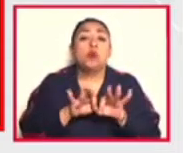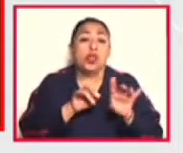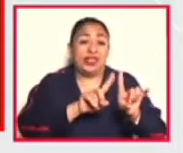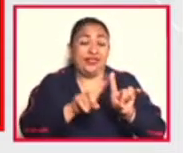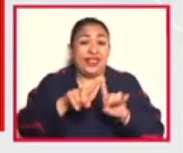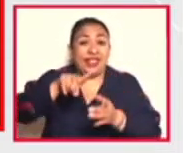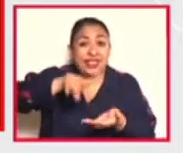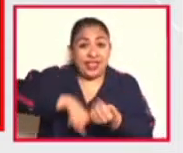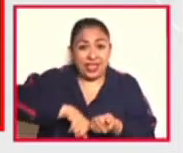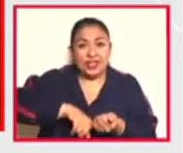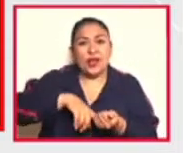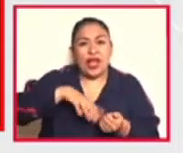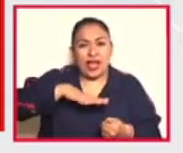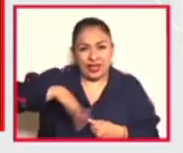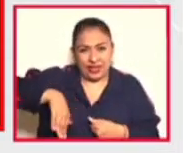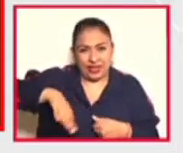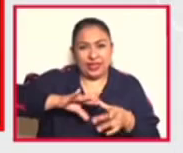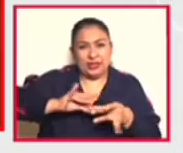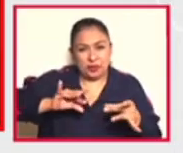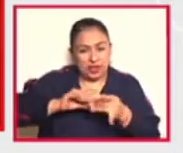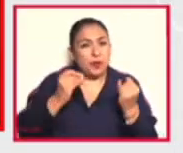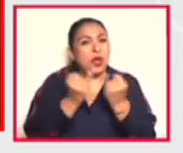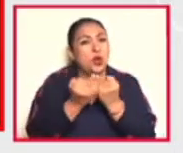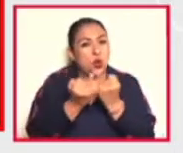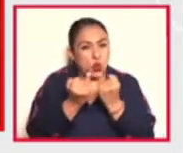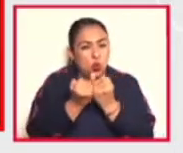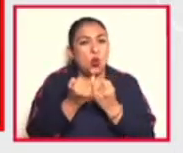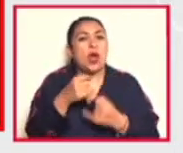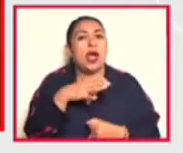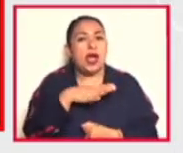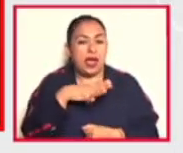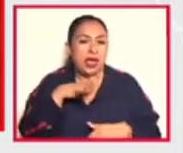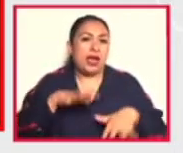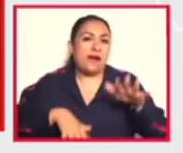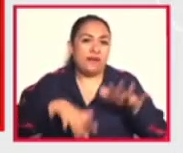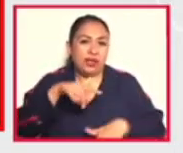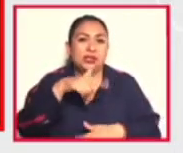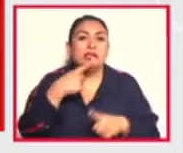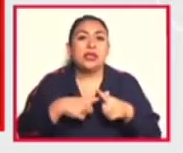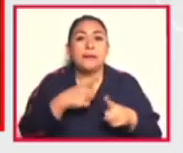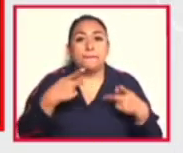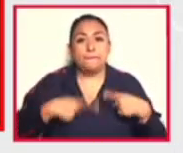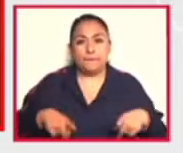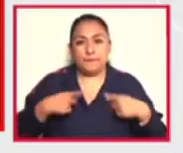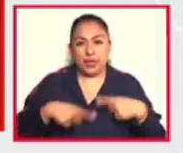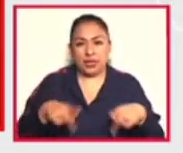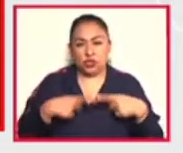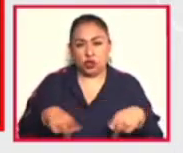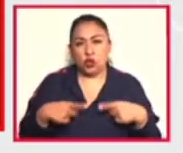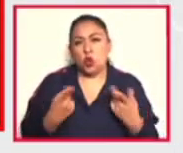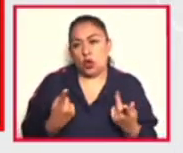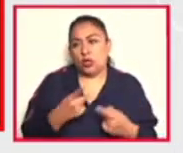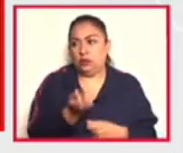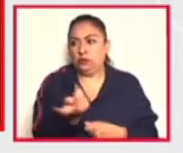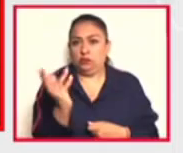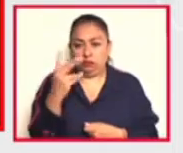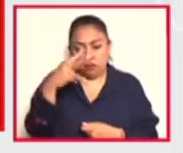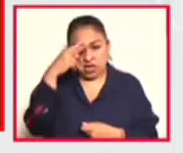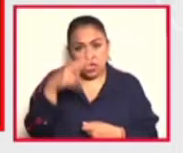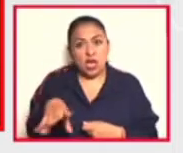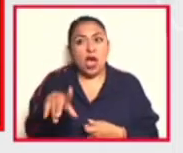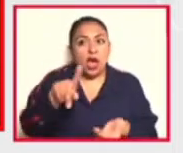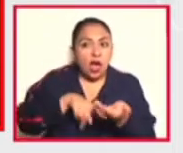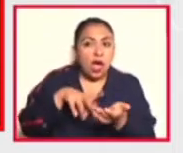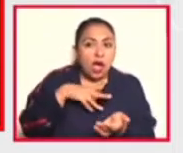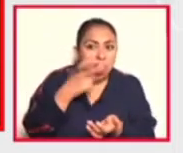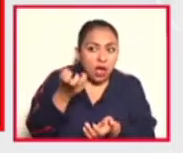había hablado. Esa diversidad también se encuentra a veces en las personas mexicanas, en los mexicanos.